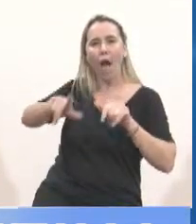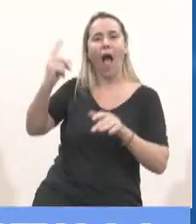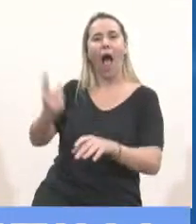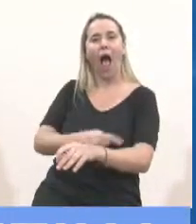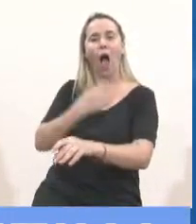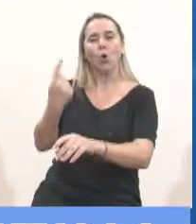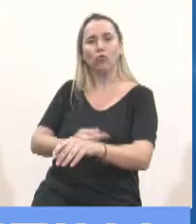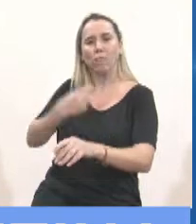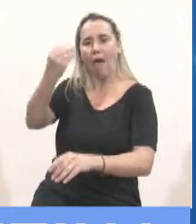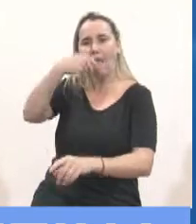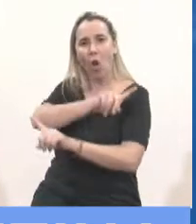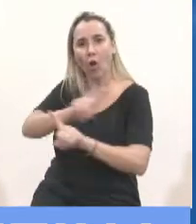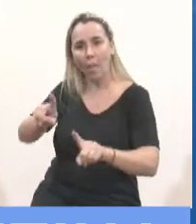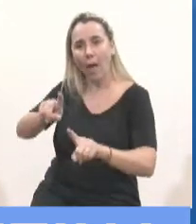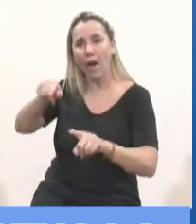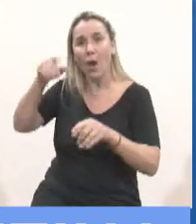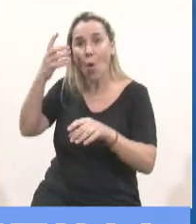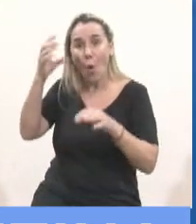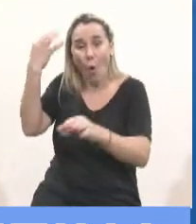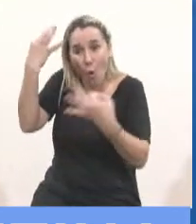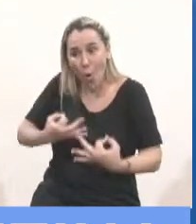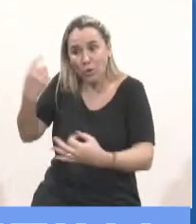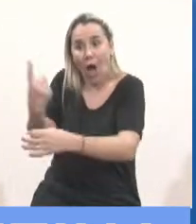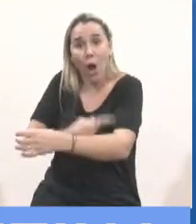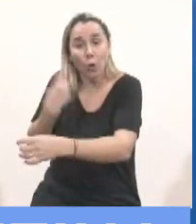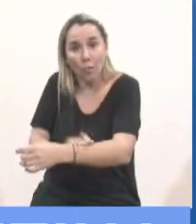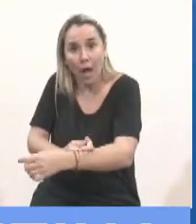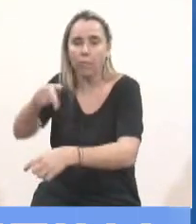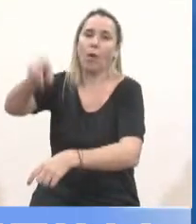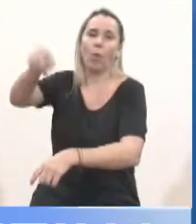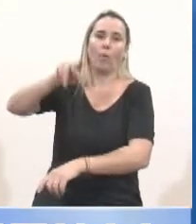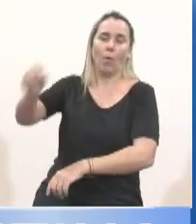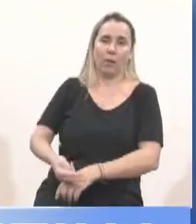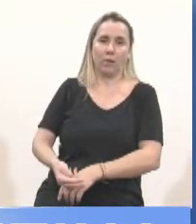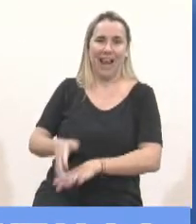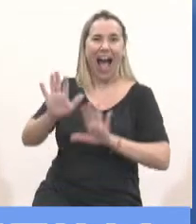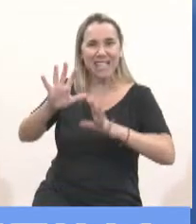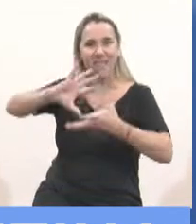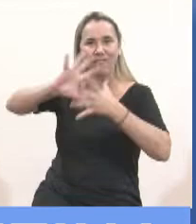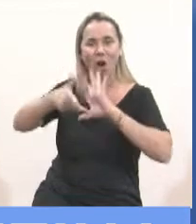murió. Entonces, esa es la visión que tienen algunos de la economía, que nosotros obviamente no compartimos.